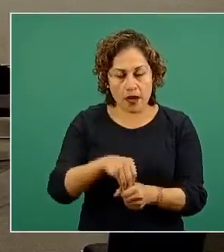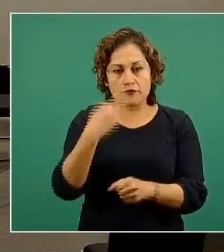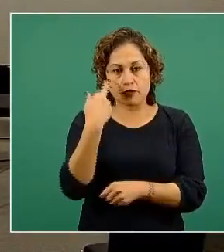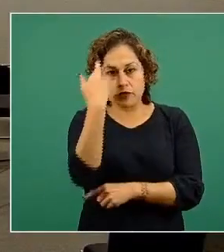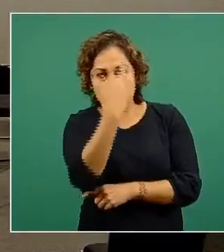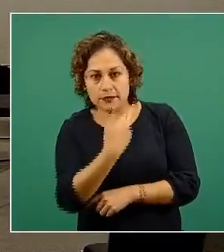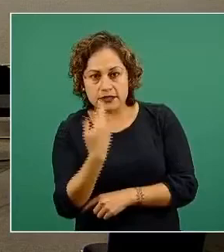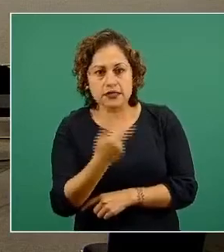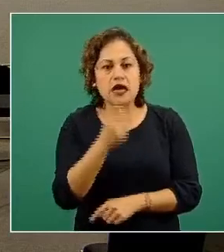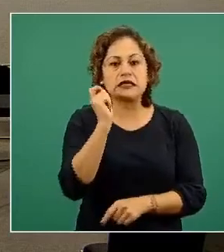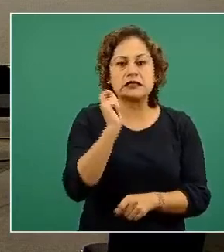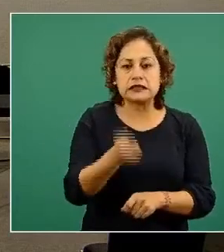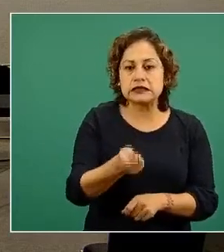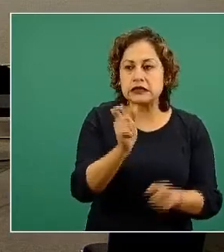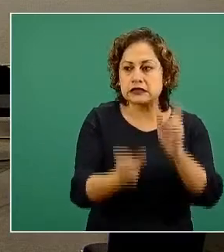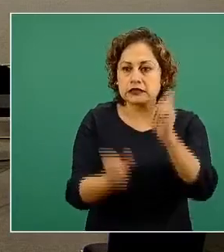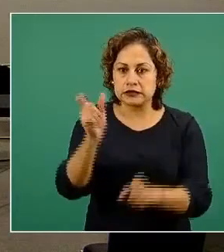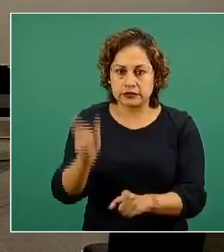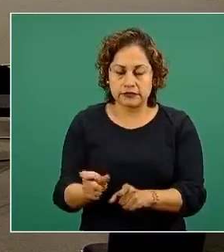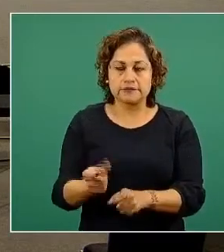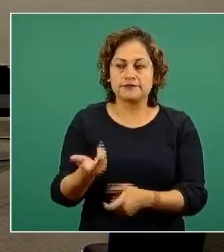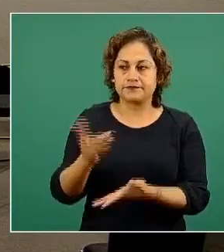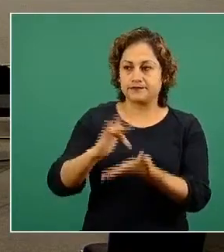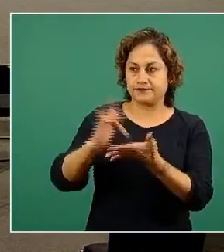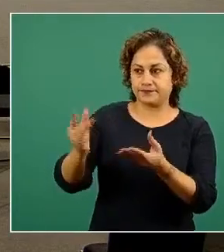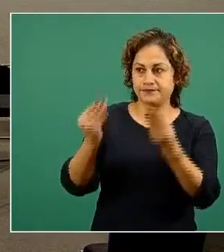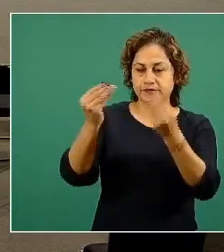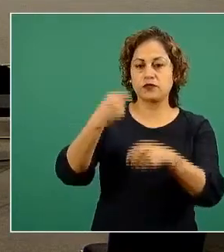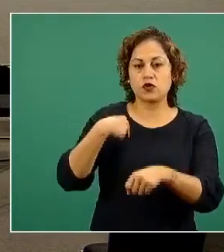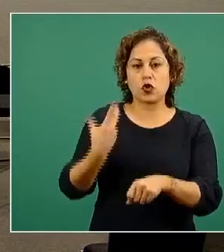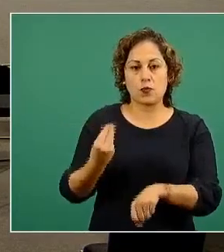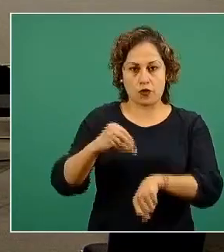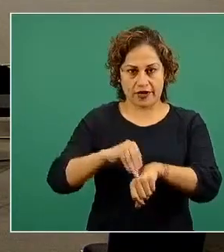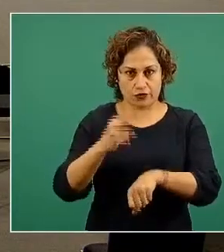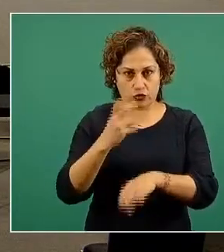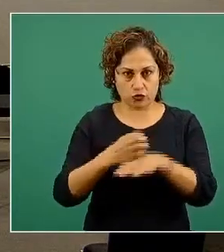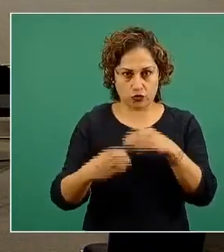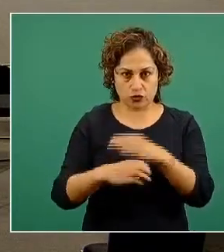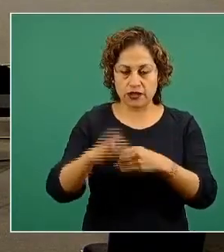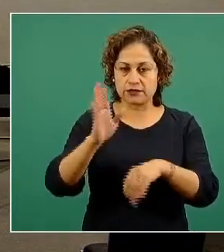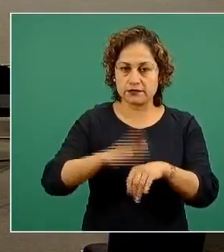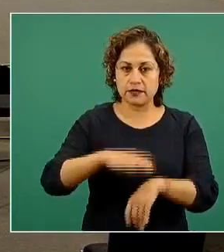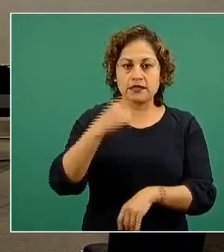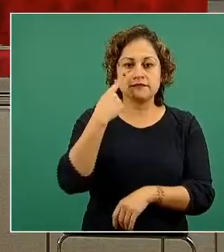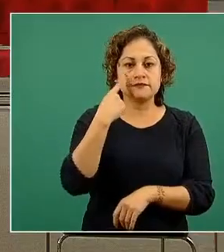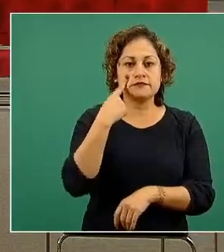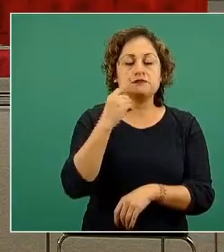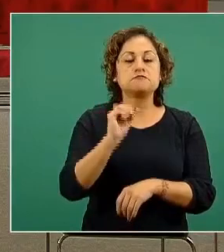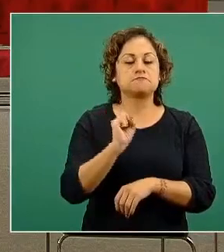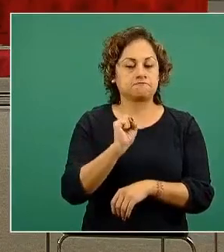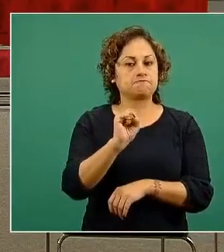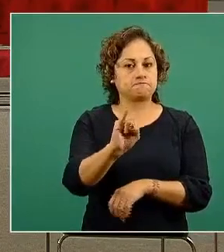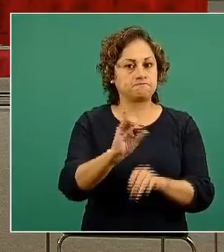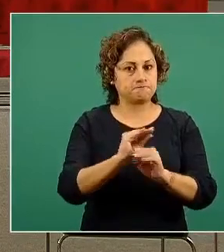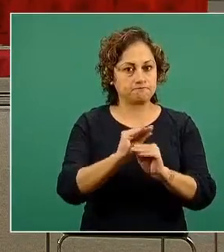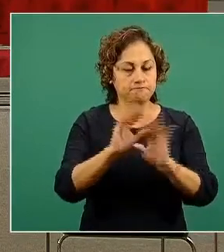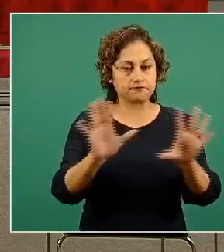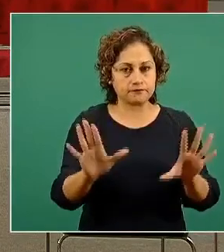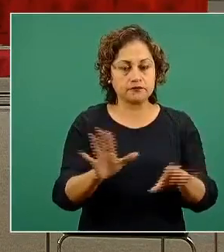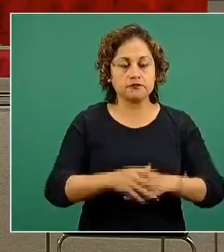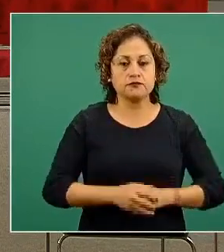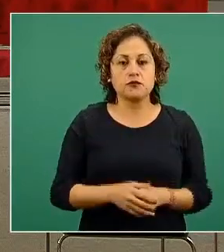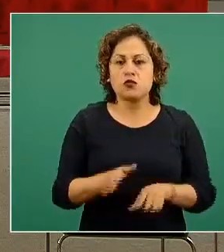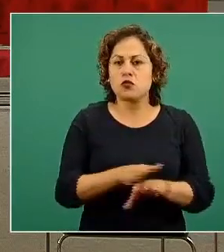gracias. Soy solamente agregando 2 elementos. En efecto, como también se ha mencionado en el